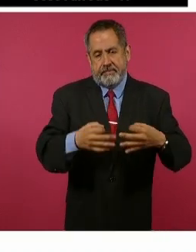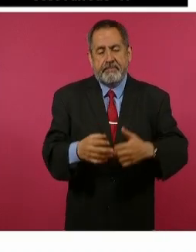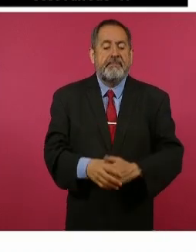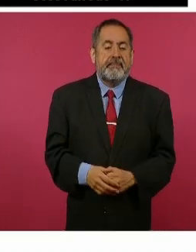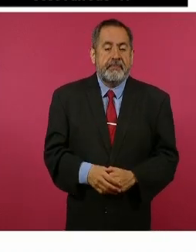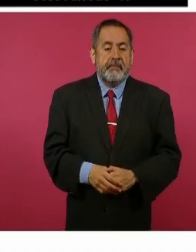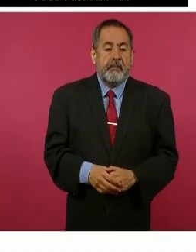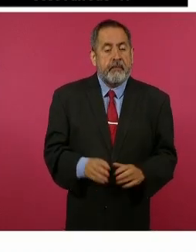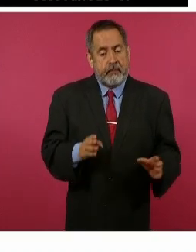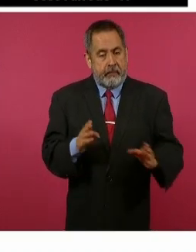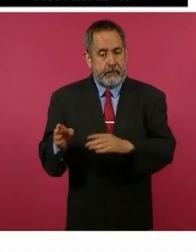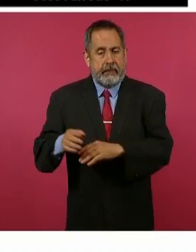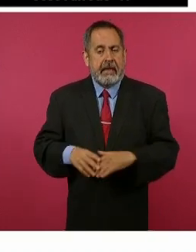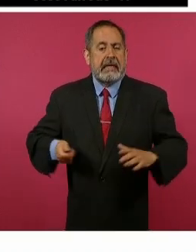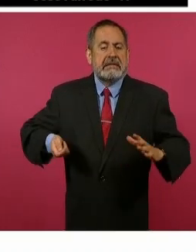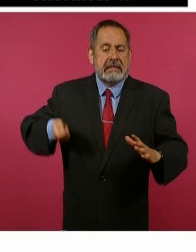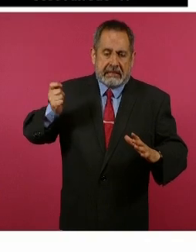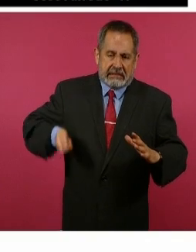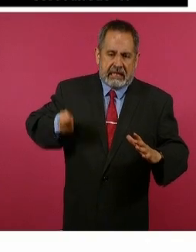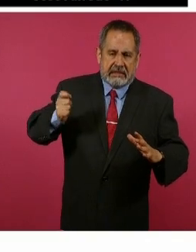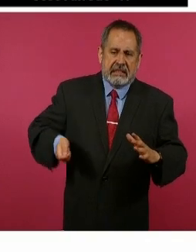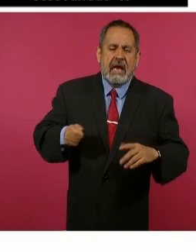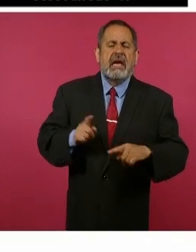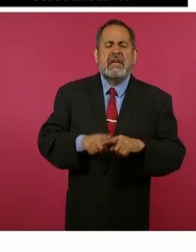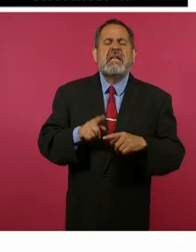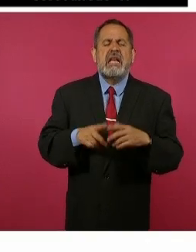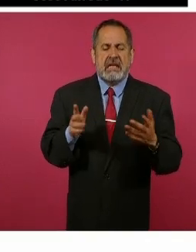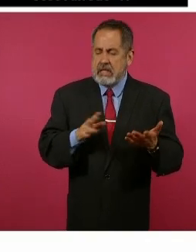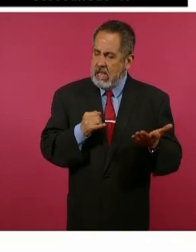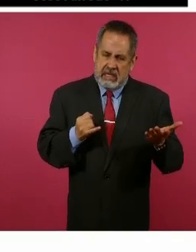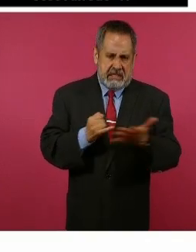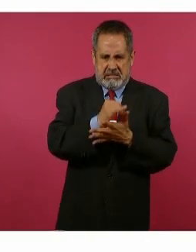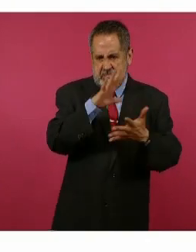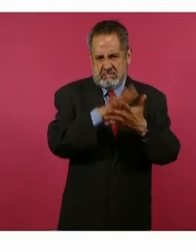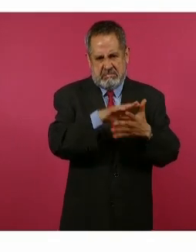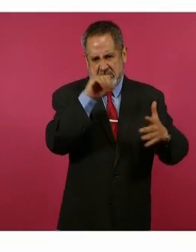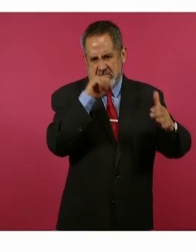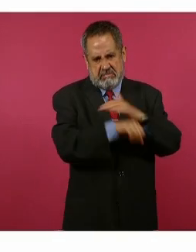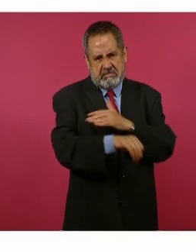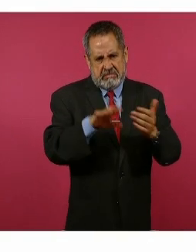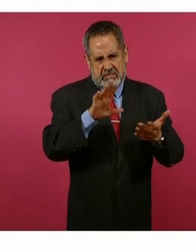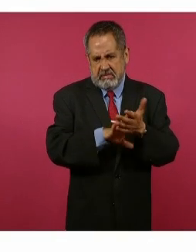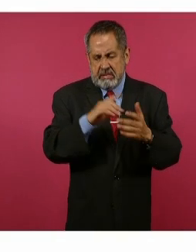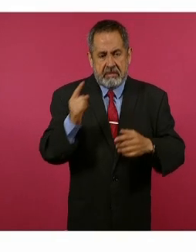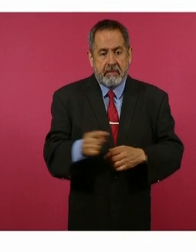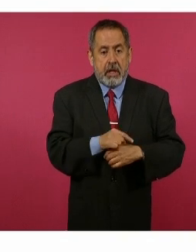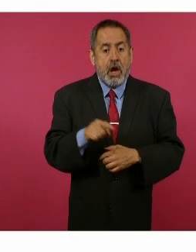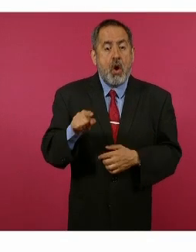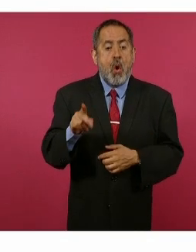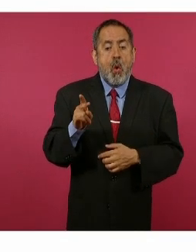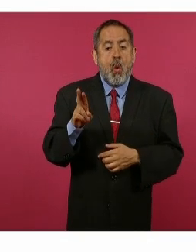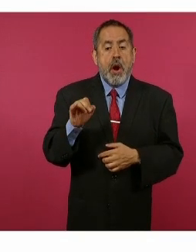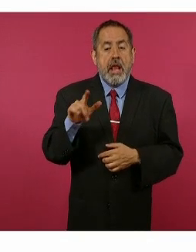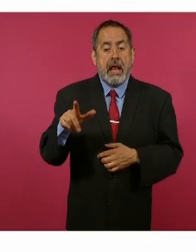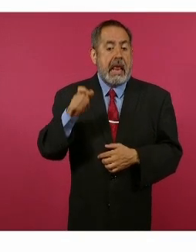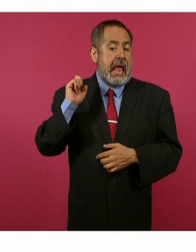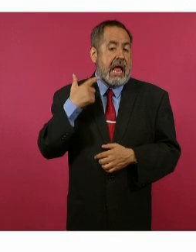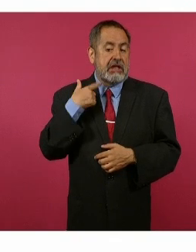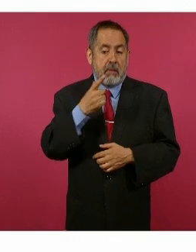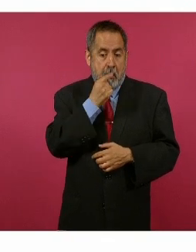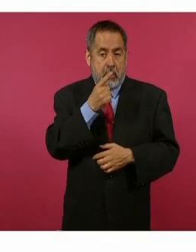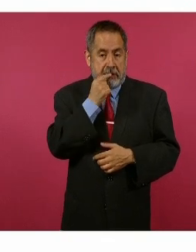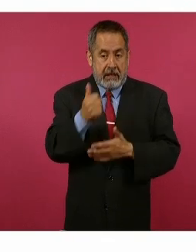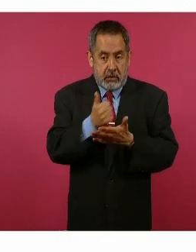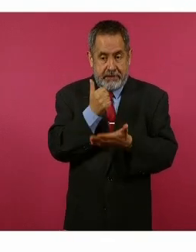En sentencias tenemos esta sentencia de prisión vitalicia a Uriel N., él era un policía auxiliar de la Ciudad de México